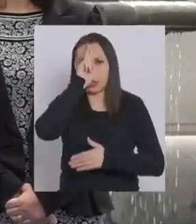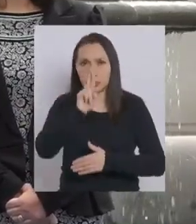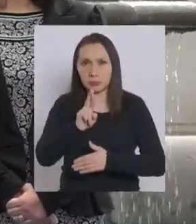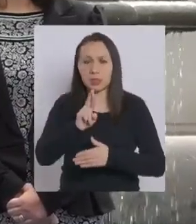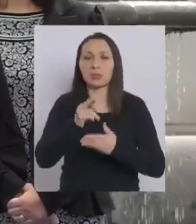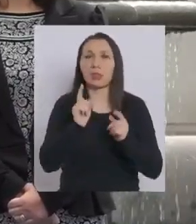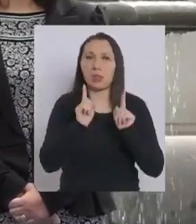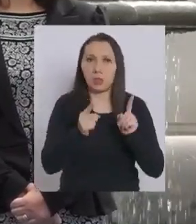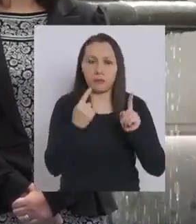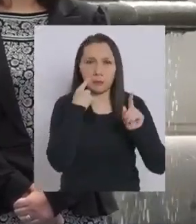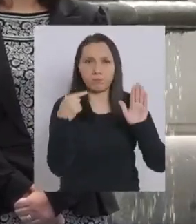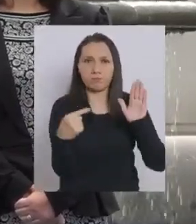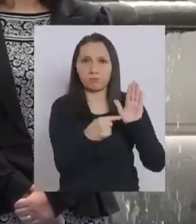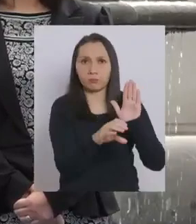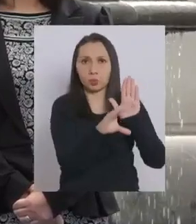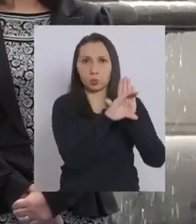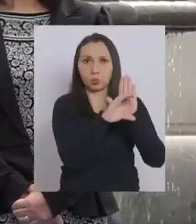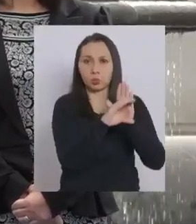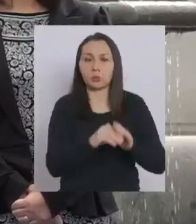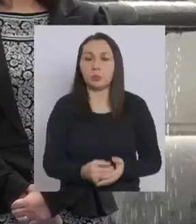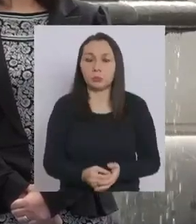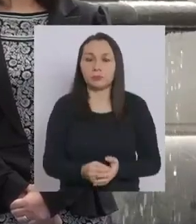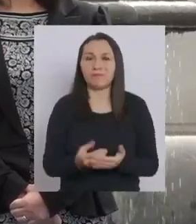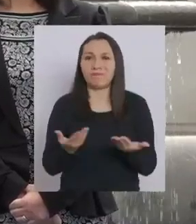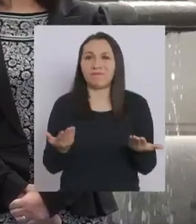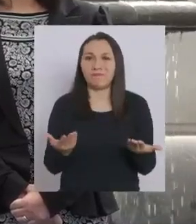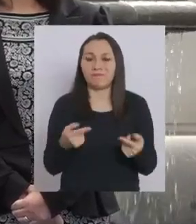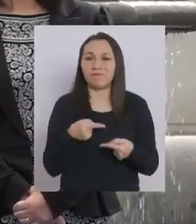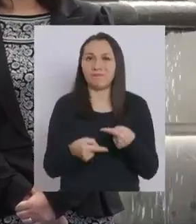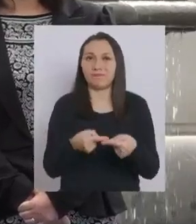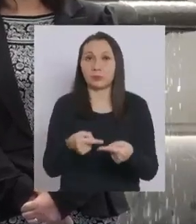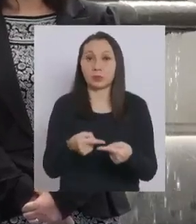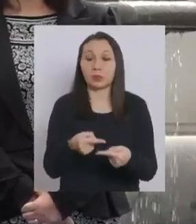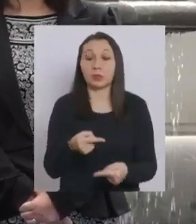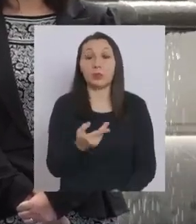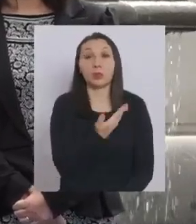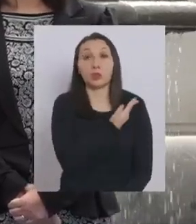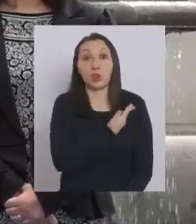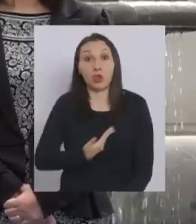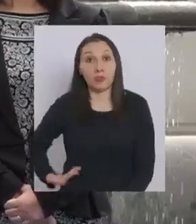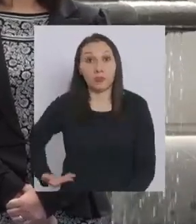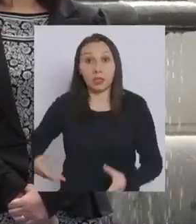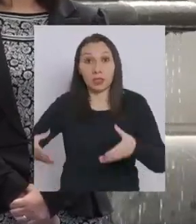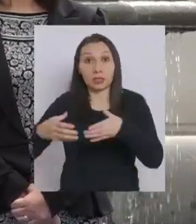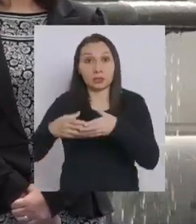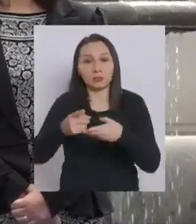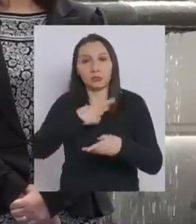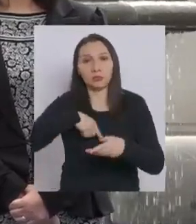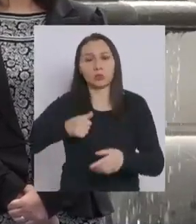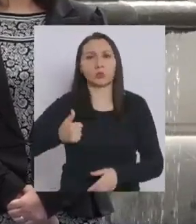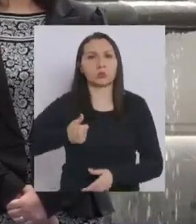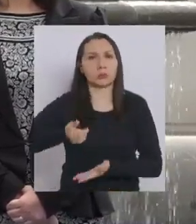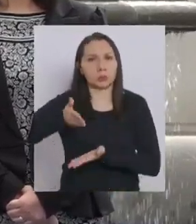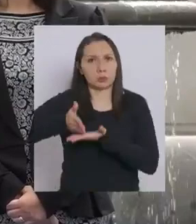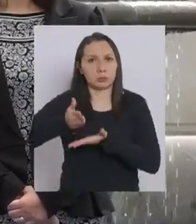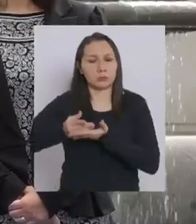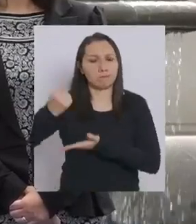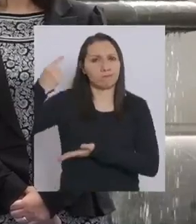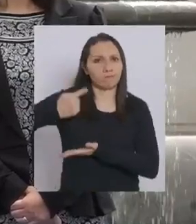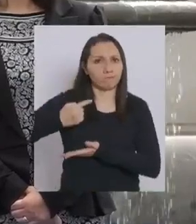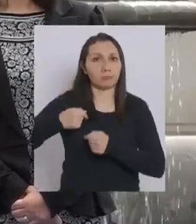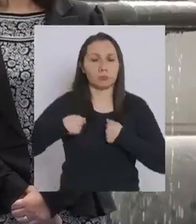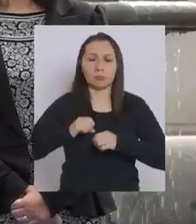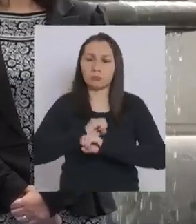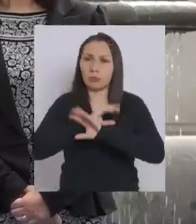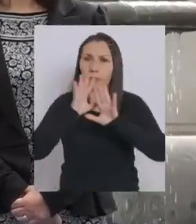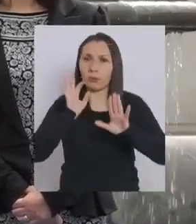hacer respetar la Constitución. Y en consecuencia, como gobierno, vamos a cumplir con ese deber. Y lo digo